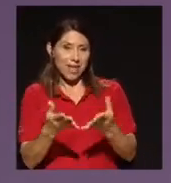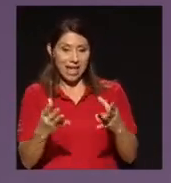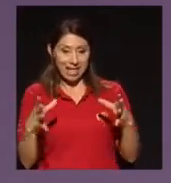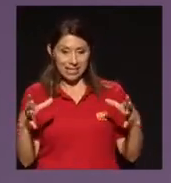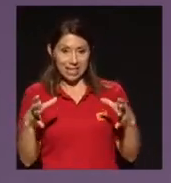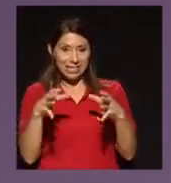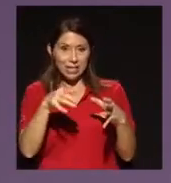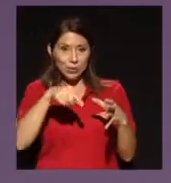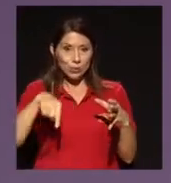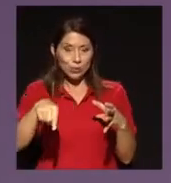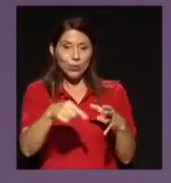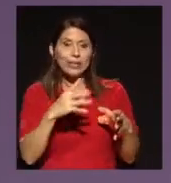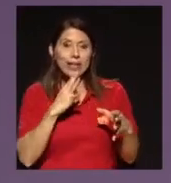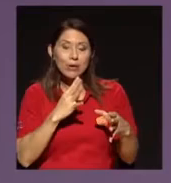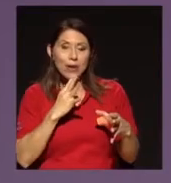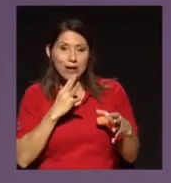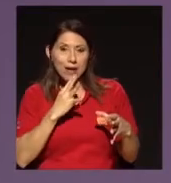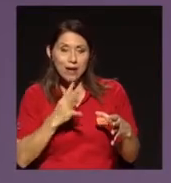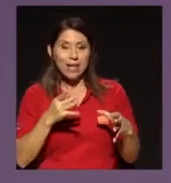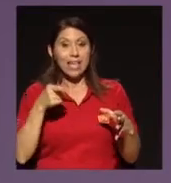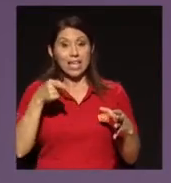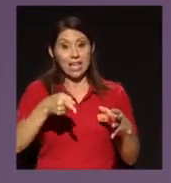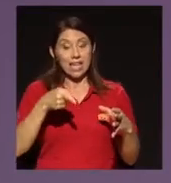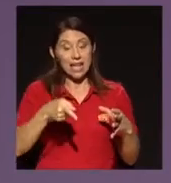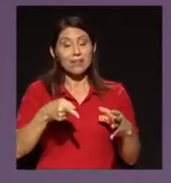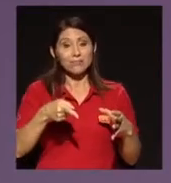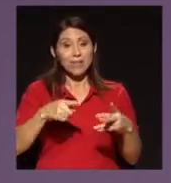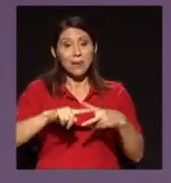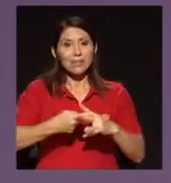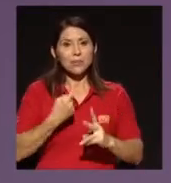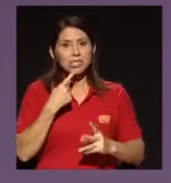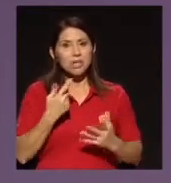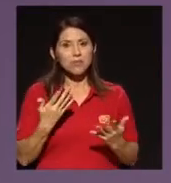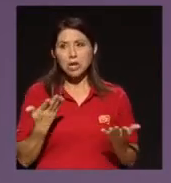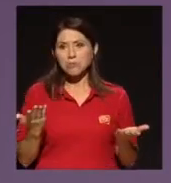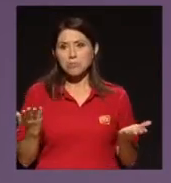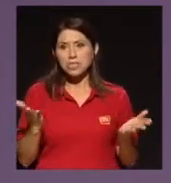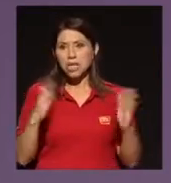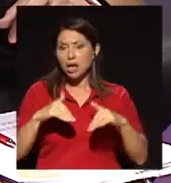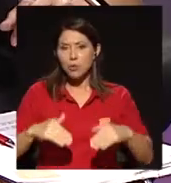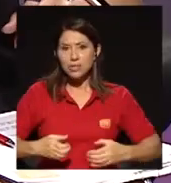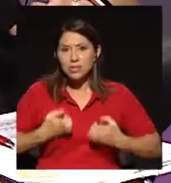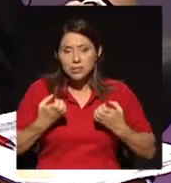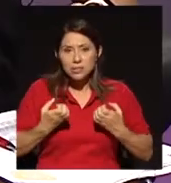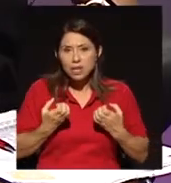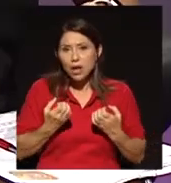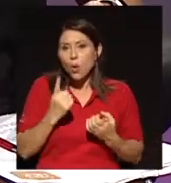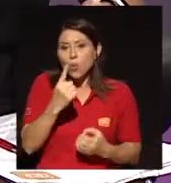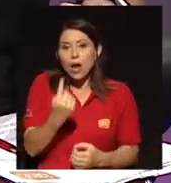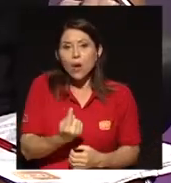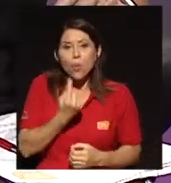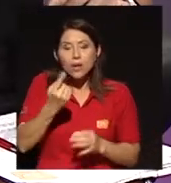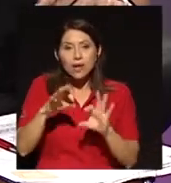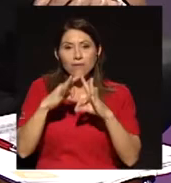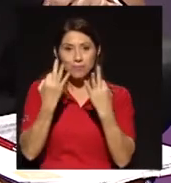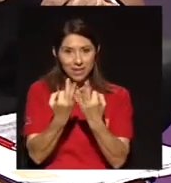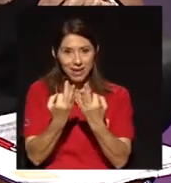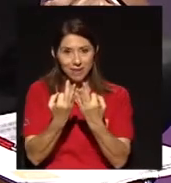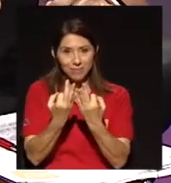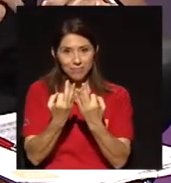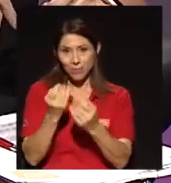la cual hablamos y de lo cual incluso empezamos a decir, bueno, ya no existe una única familia,